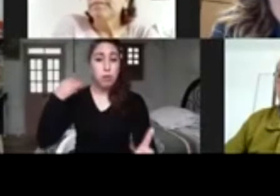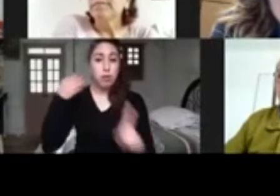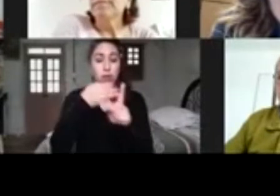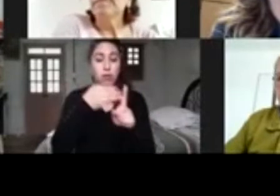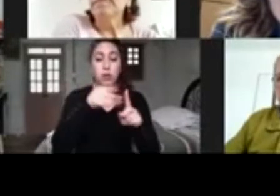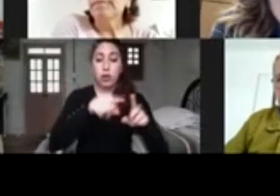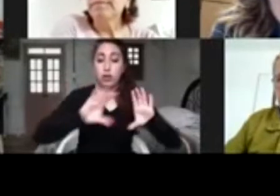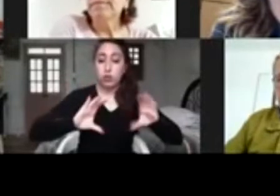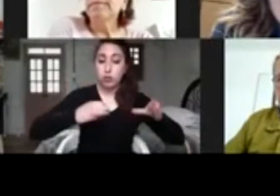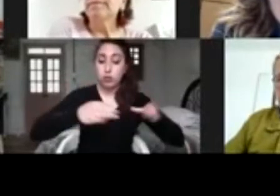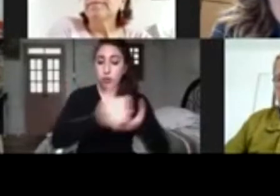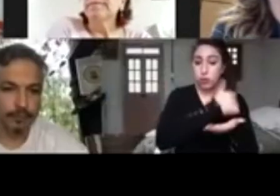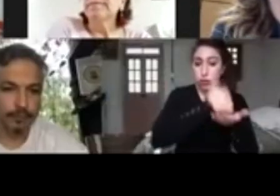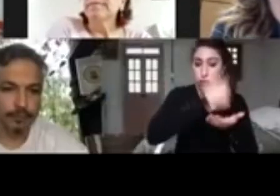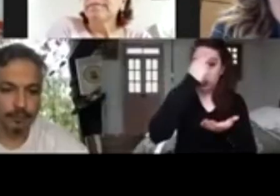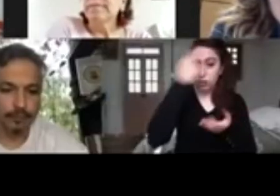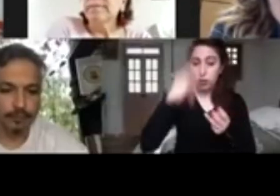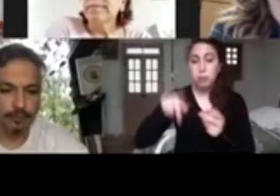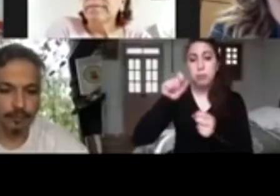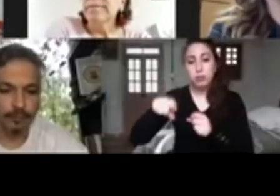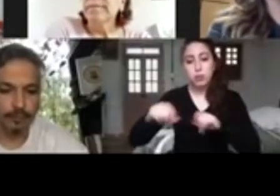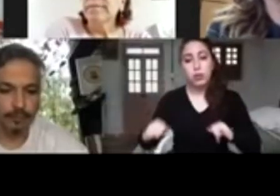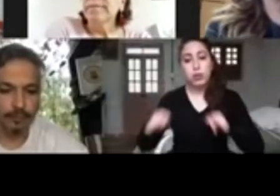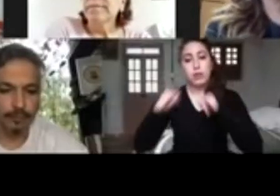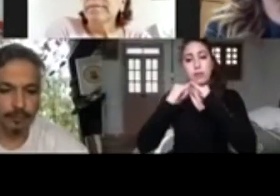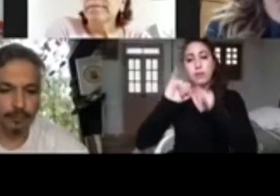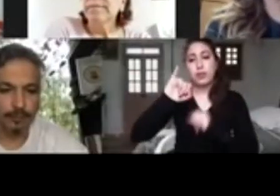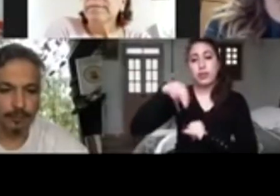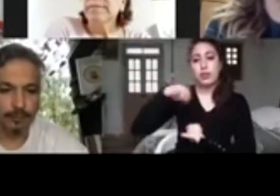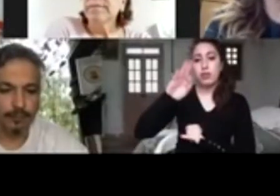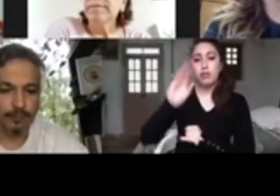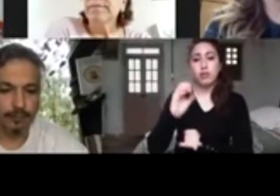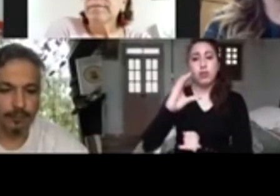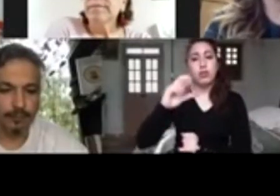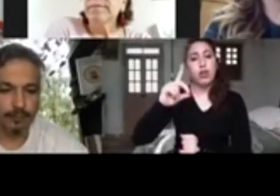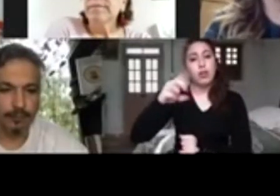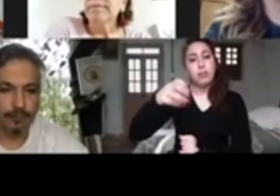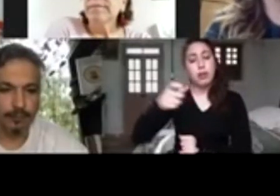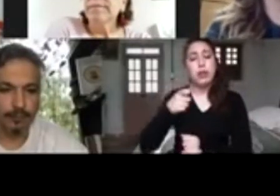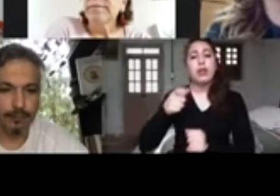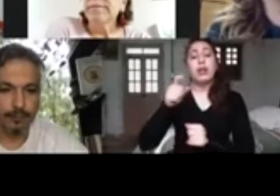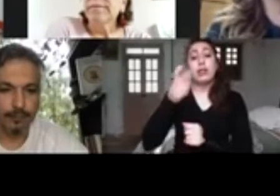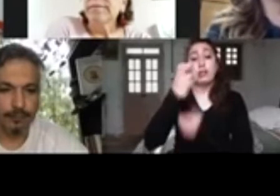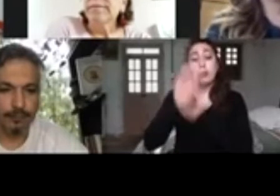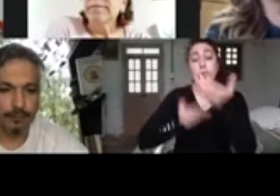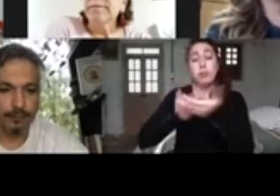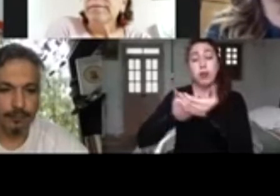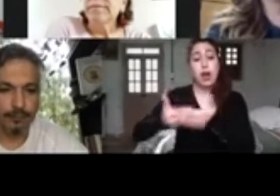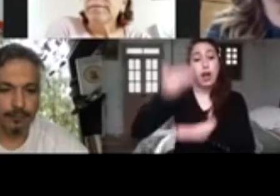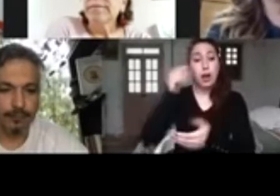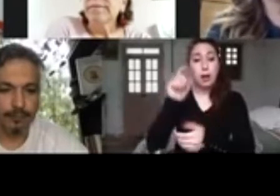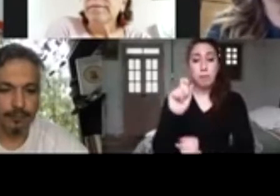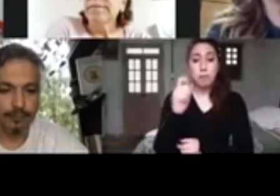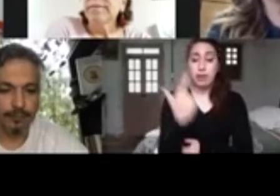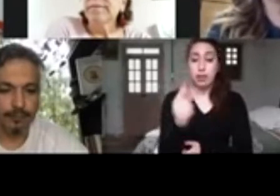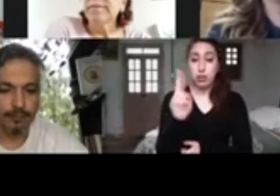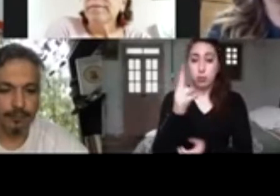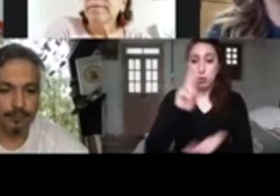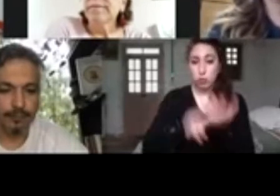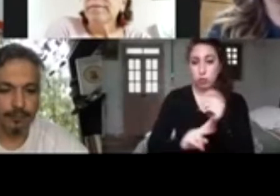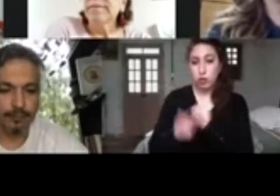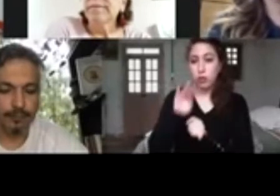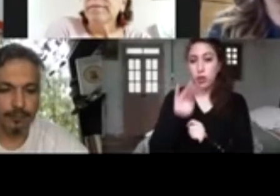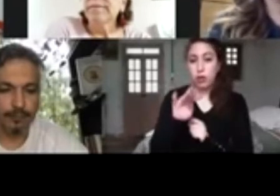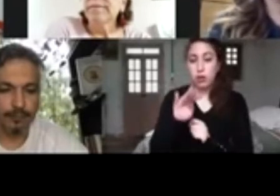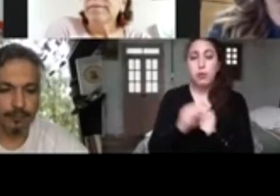de la Ciudad de México y este instituto el 27 de noviembre del año pasado. Todo ello con base en el convenio marco de colaboración